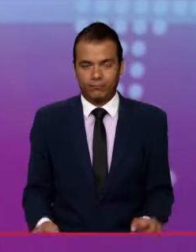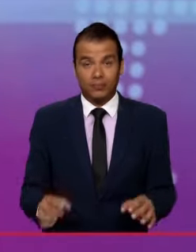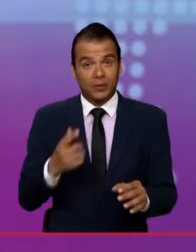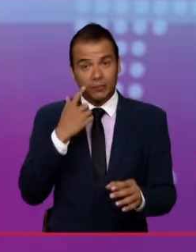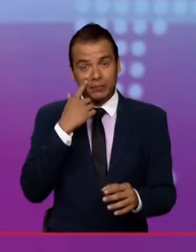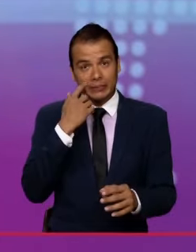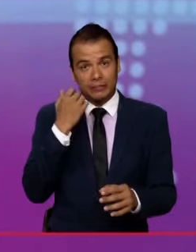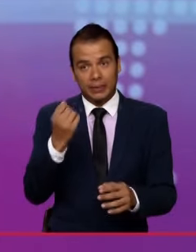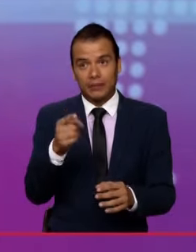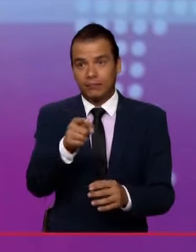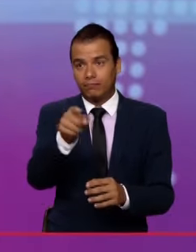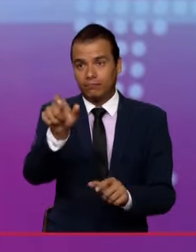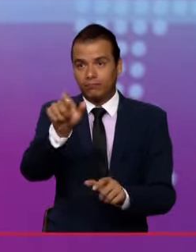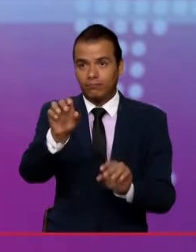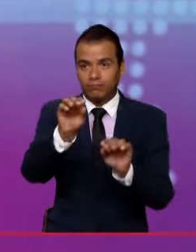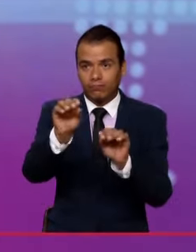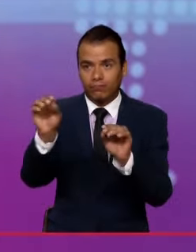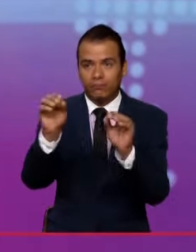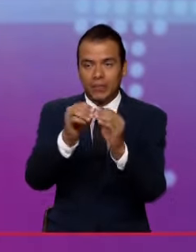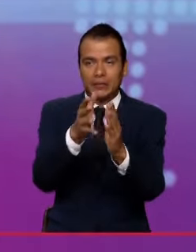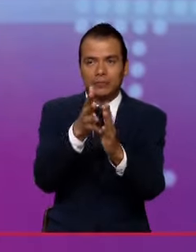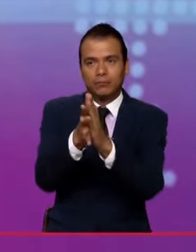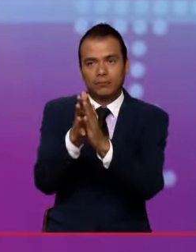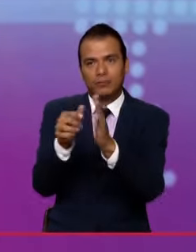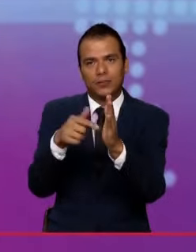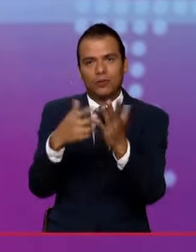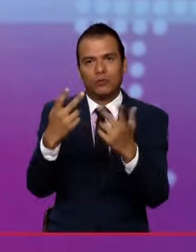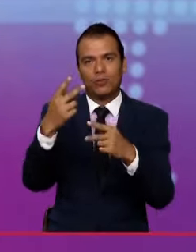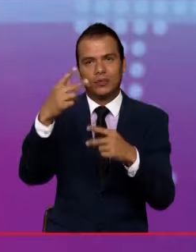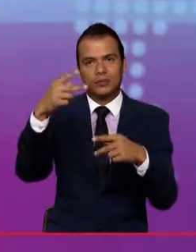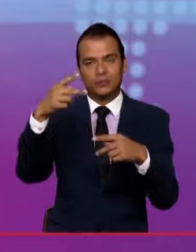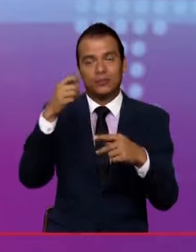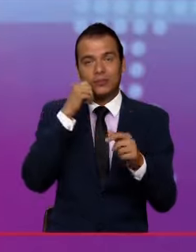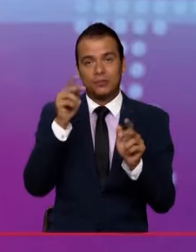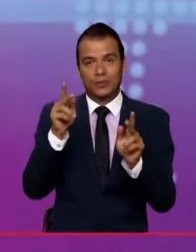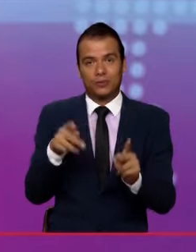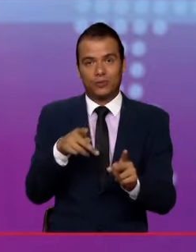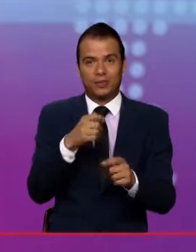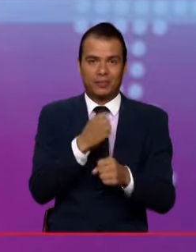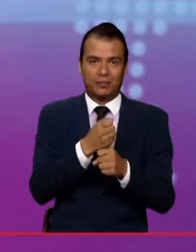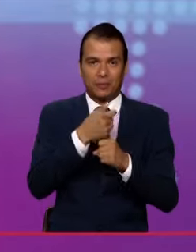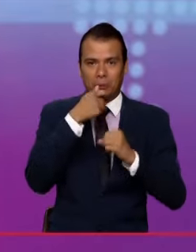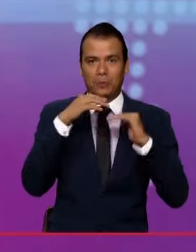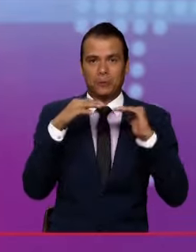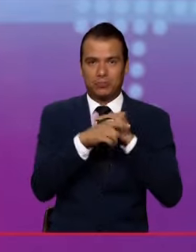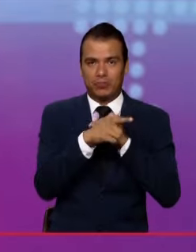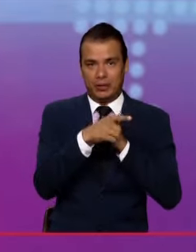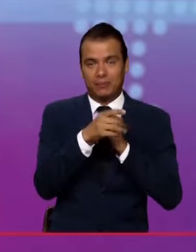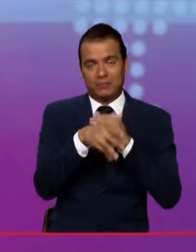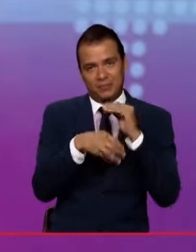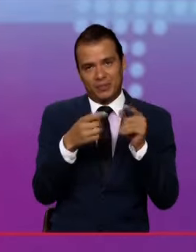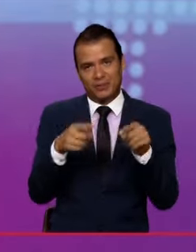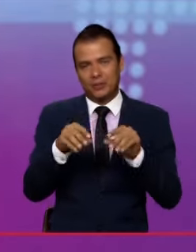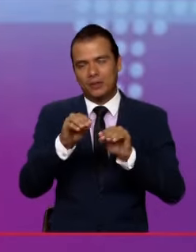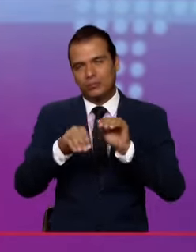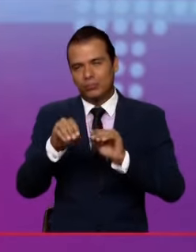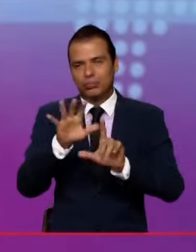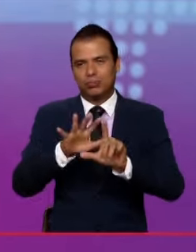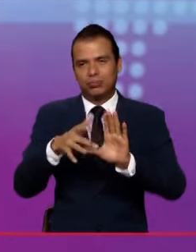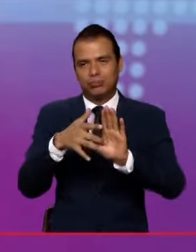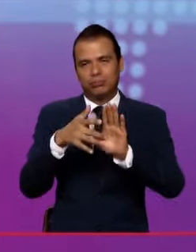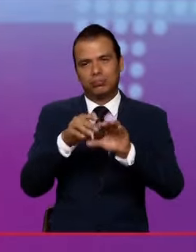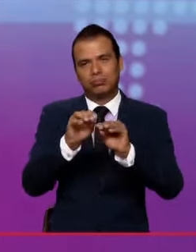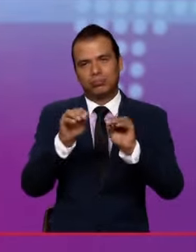Educar e informar a través de TikTok. Esa es la apuesta de un popular guarda de tránsito en Cali, quien le cuenta a la gente qué está ocurriendo en las